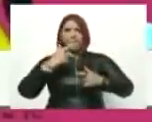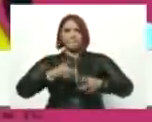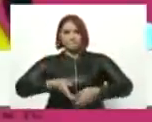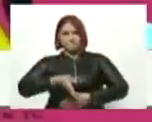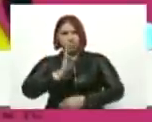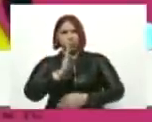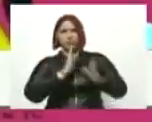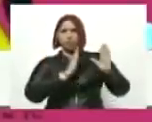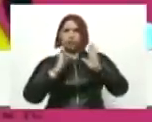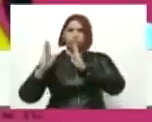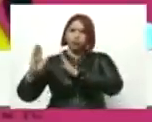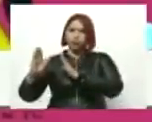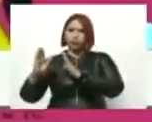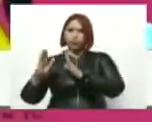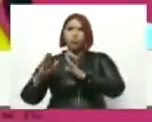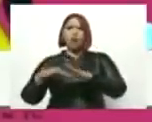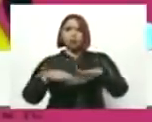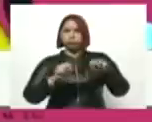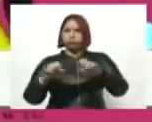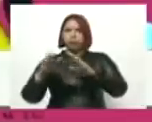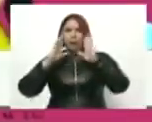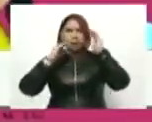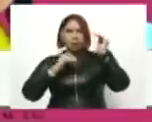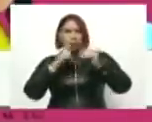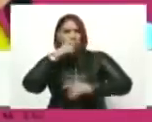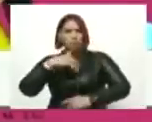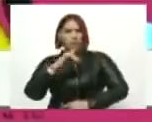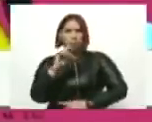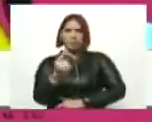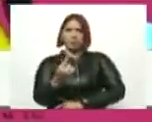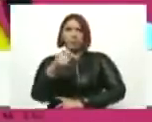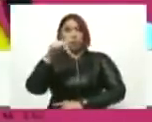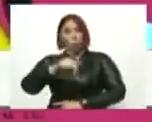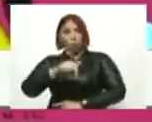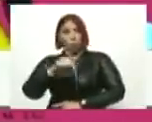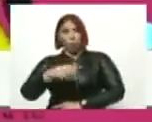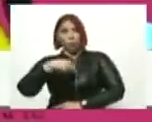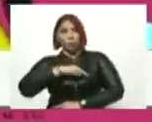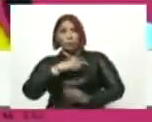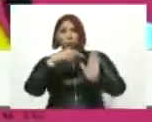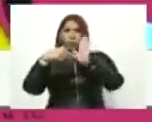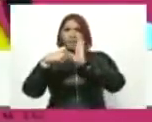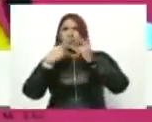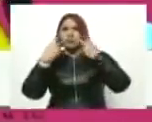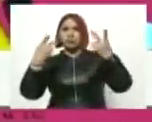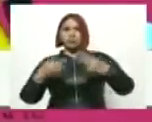pueblo primero. Por eso hoy Chávez es nuestro referente, pues.